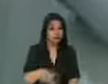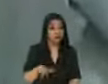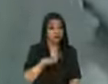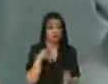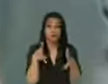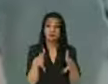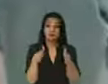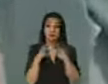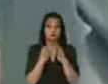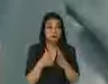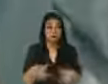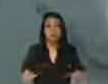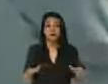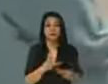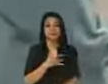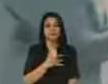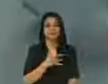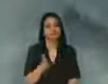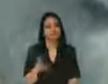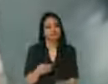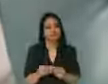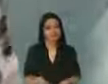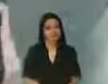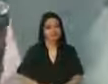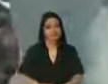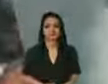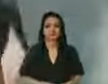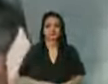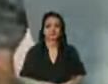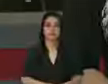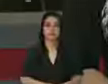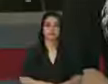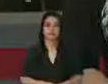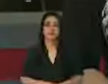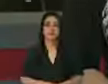seres queridos, informó Charlie Pisa. Y un joven.